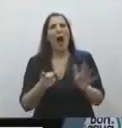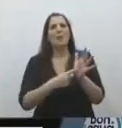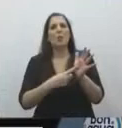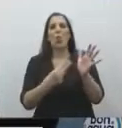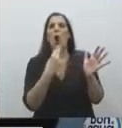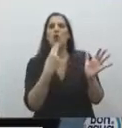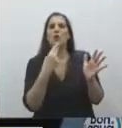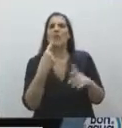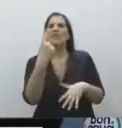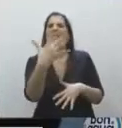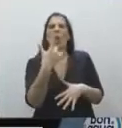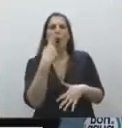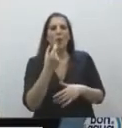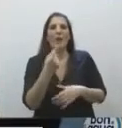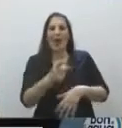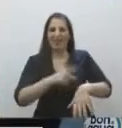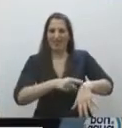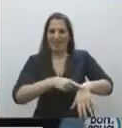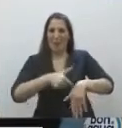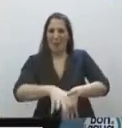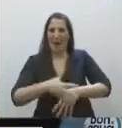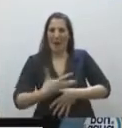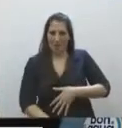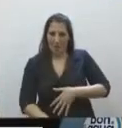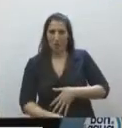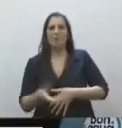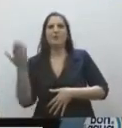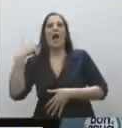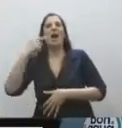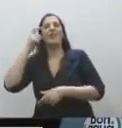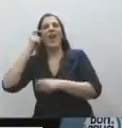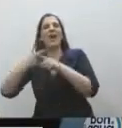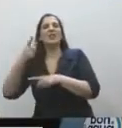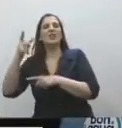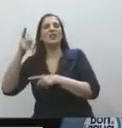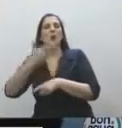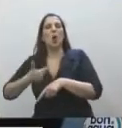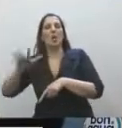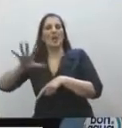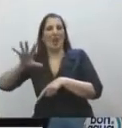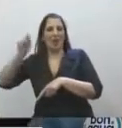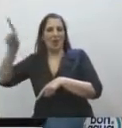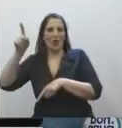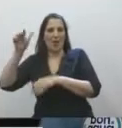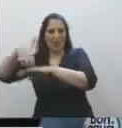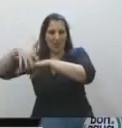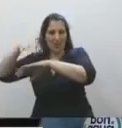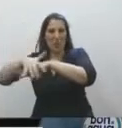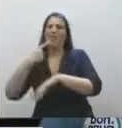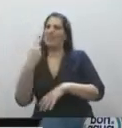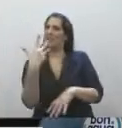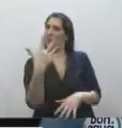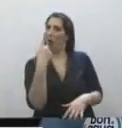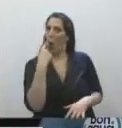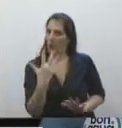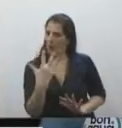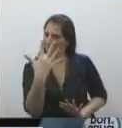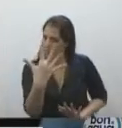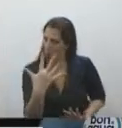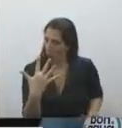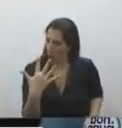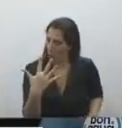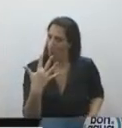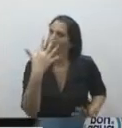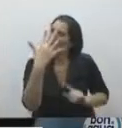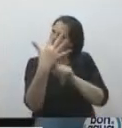da la curiosidad que el INADI, que es el organismo que se supone debe ser total y absolutamente objetivo, porque es el que entiende, por ejemplo,